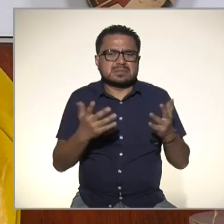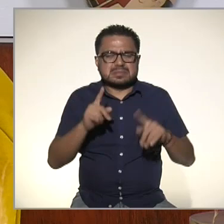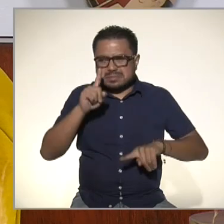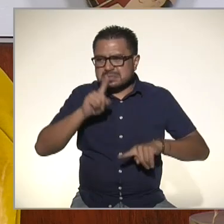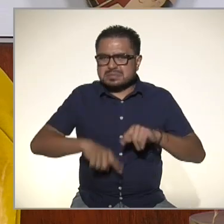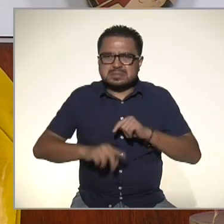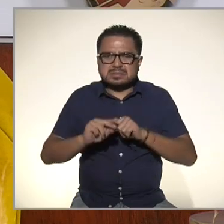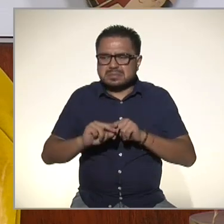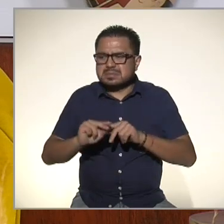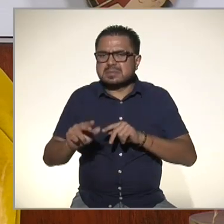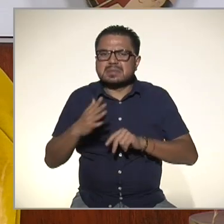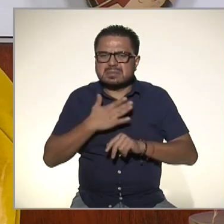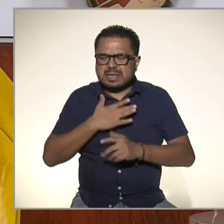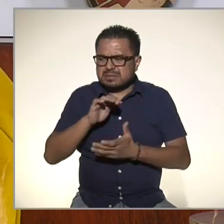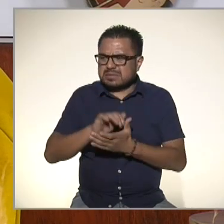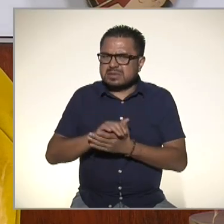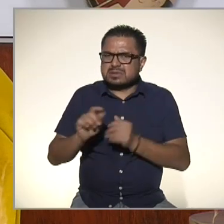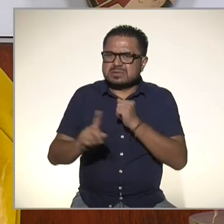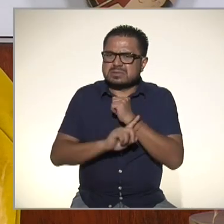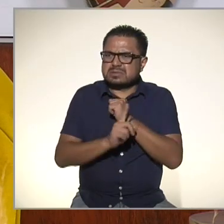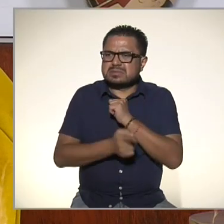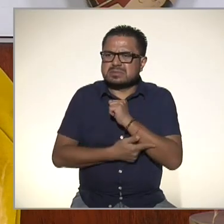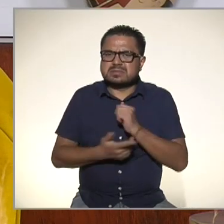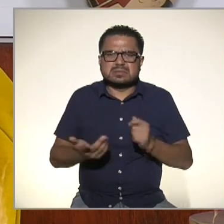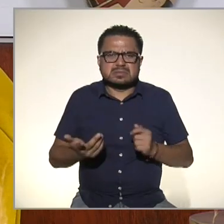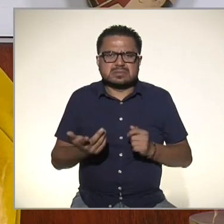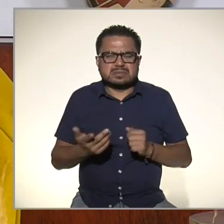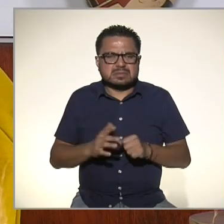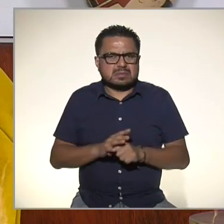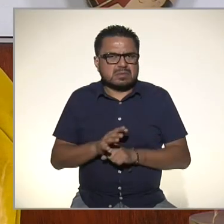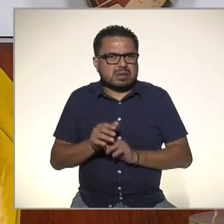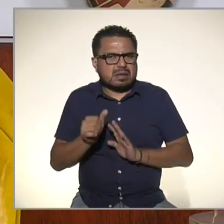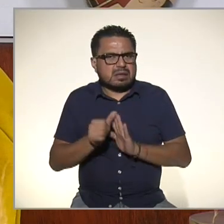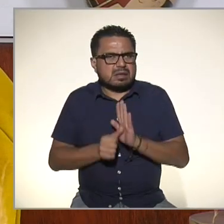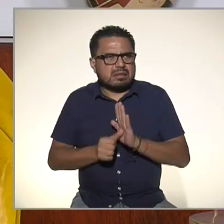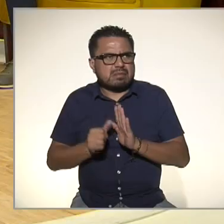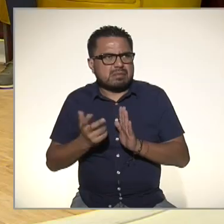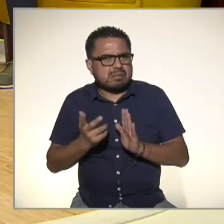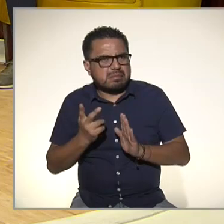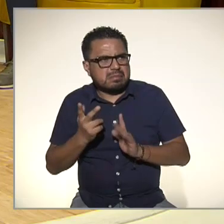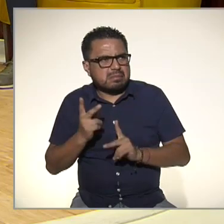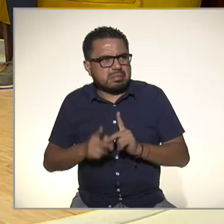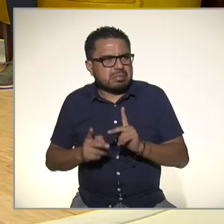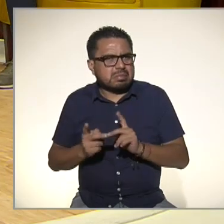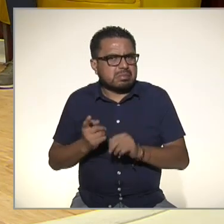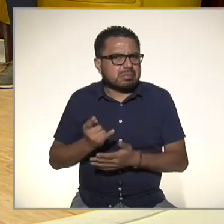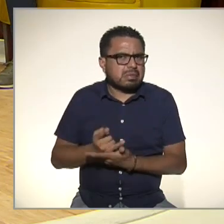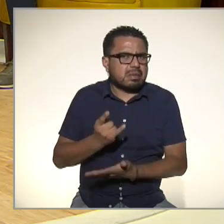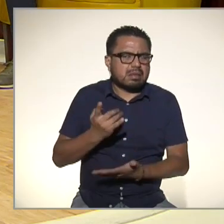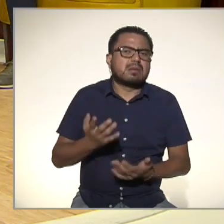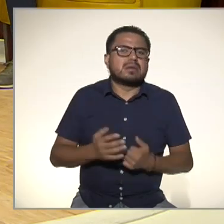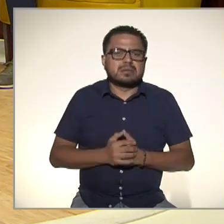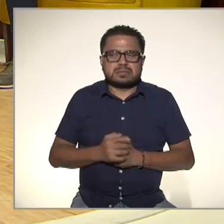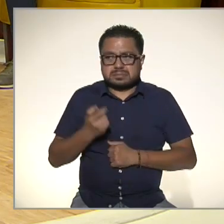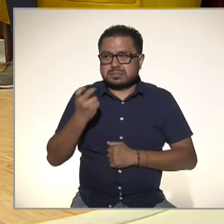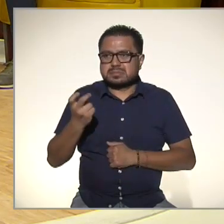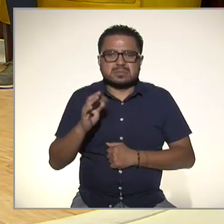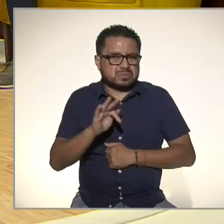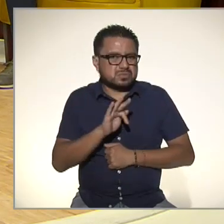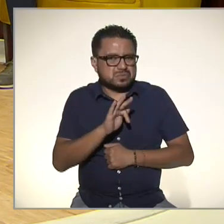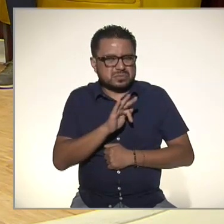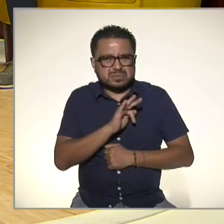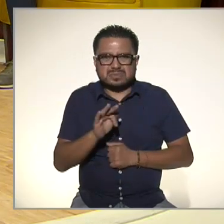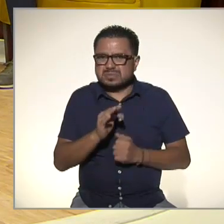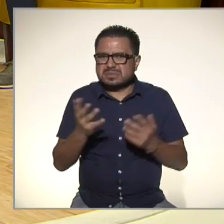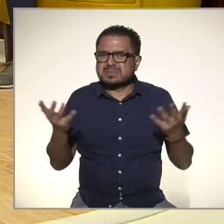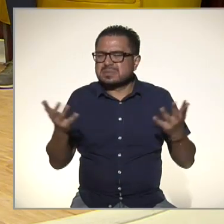mi esposa salió embarazada. ¿Qué éxito tiene la cirugía? Bueno, evidentemente aquí lo que se puede realizar y hacemos